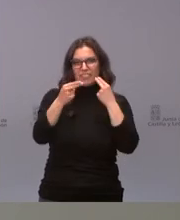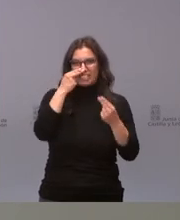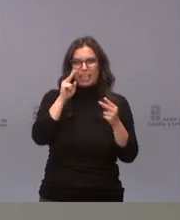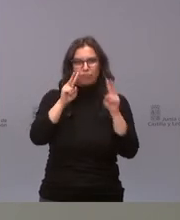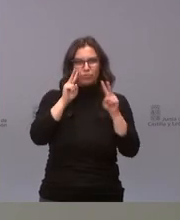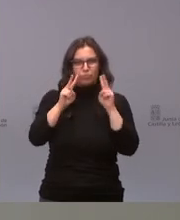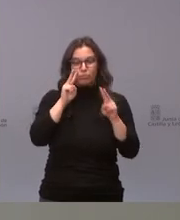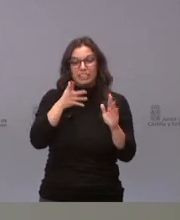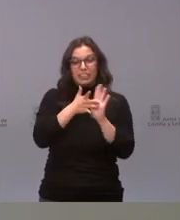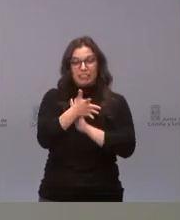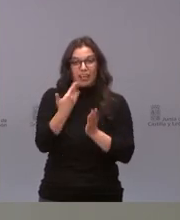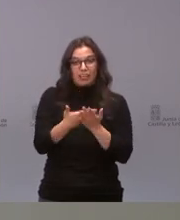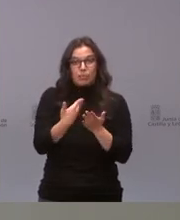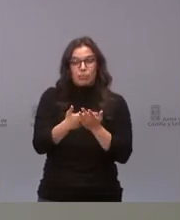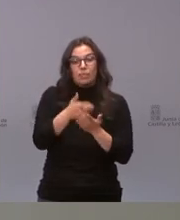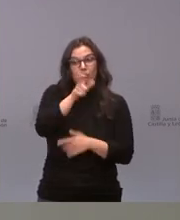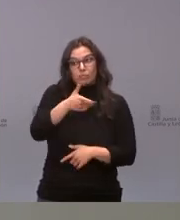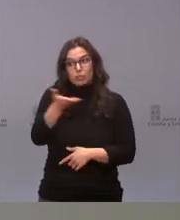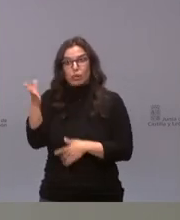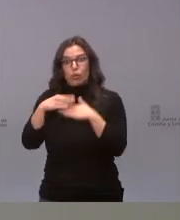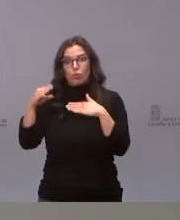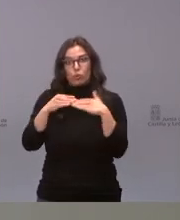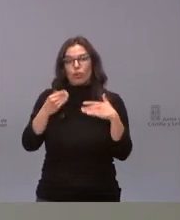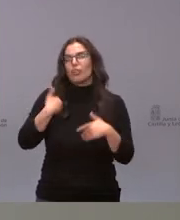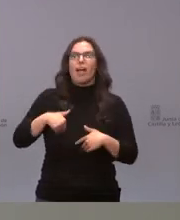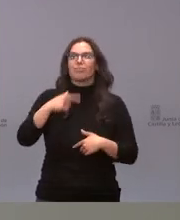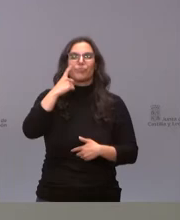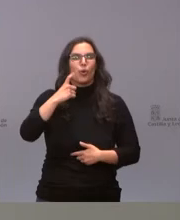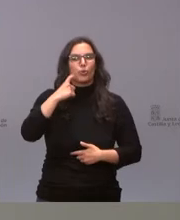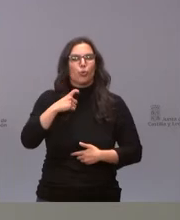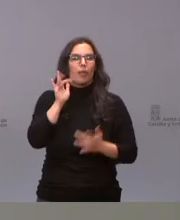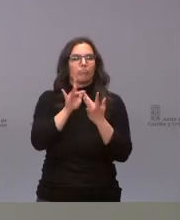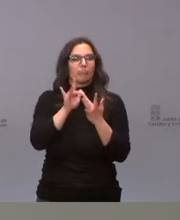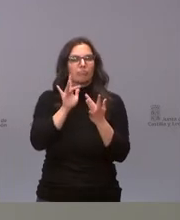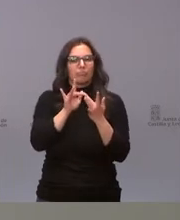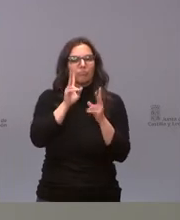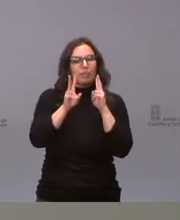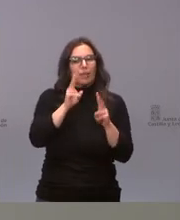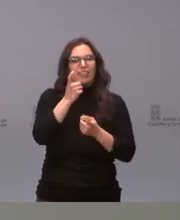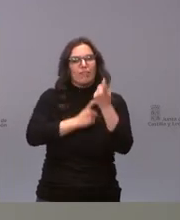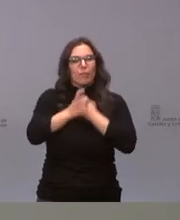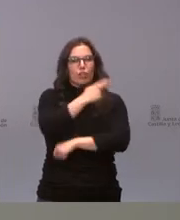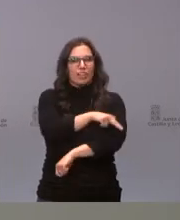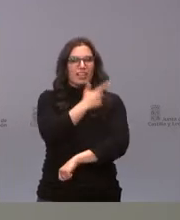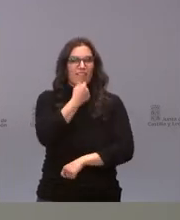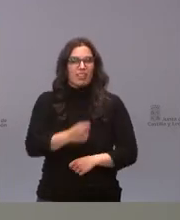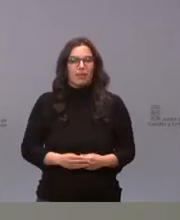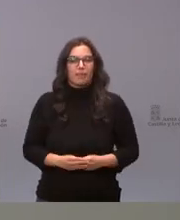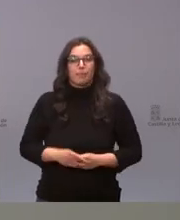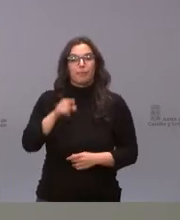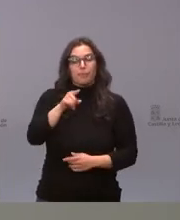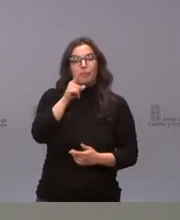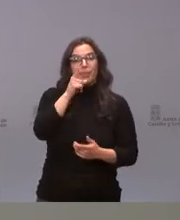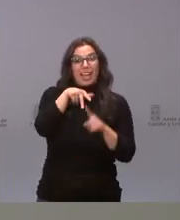demuestra que cada vez más nuestros usuarios están más familiarizados y conectados a su información sanitaria. Vamos a seguir mejorando